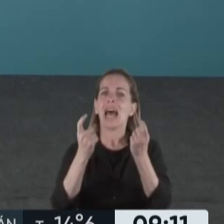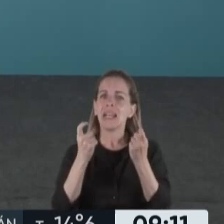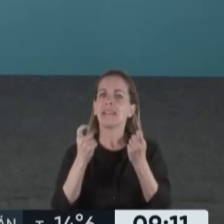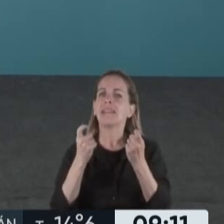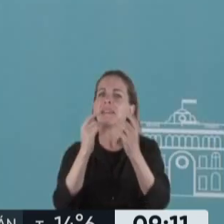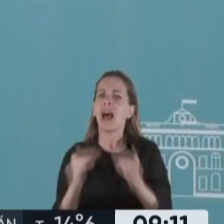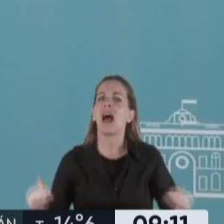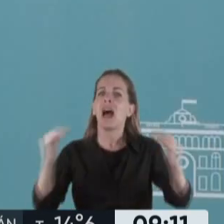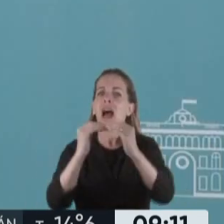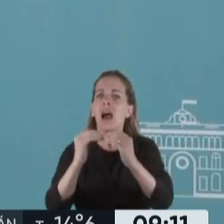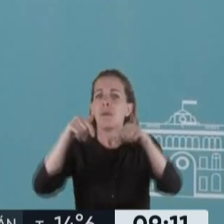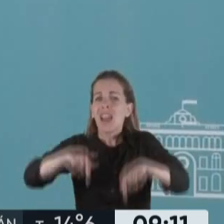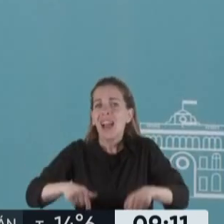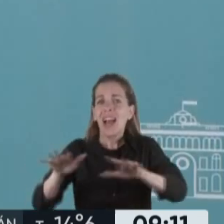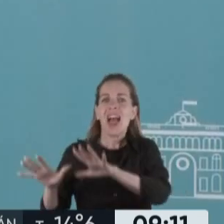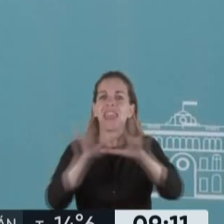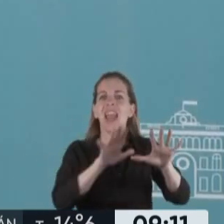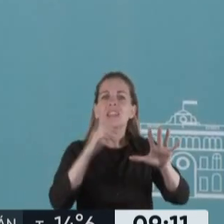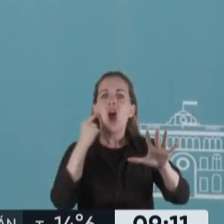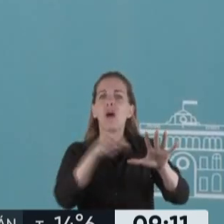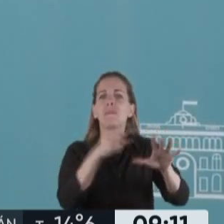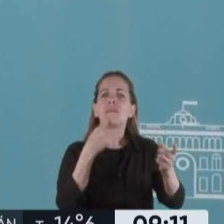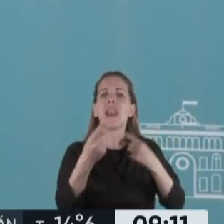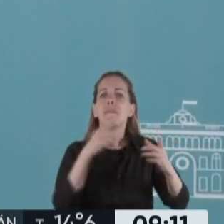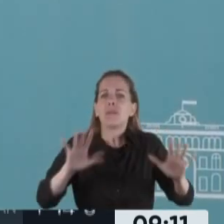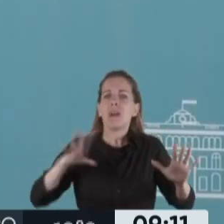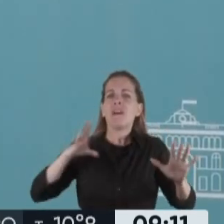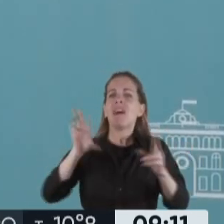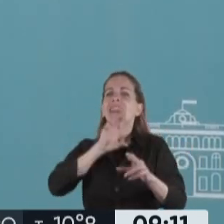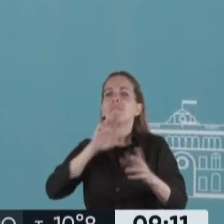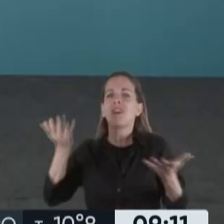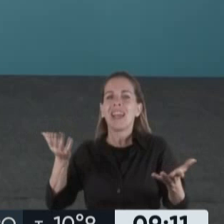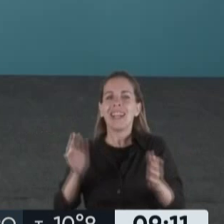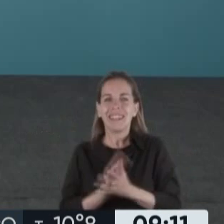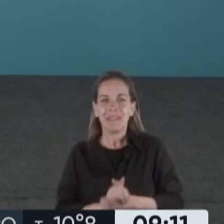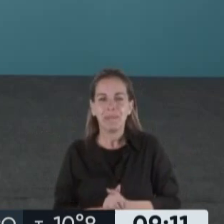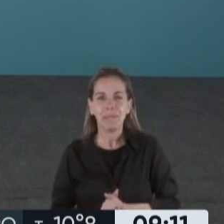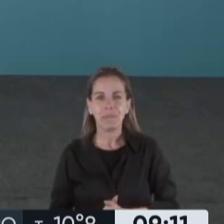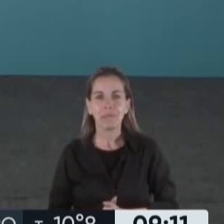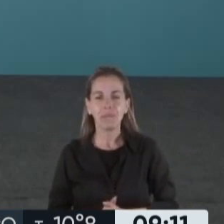en el sorteo han salido sorteados 10 varones. Juan Pablo,